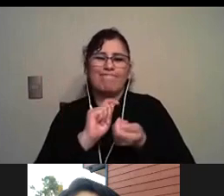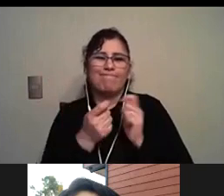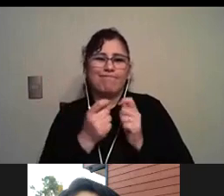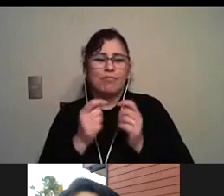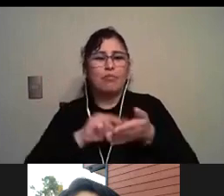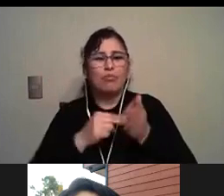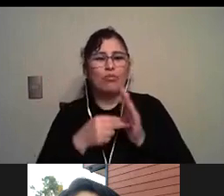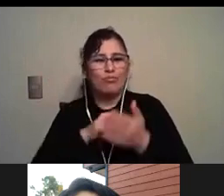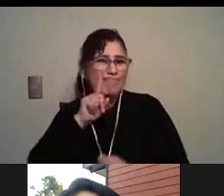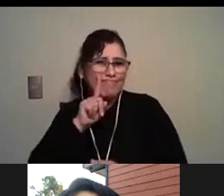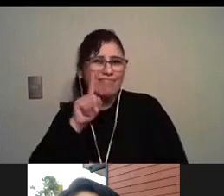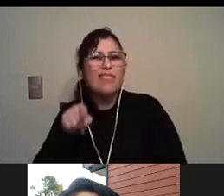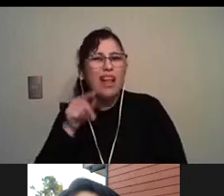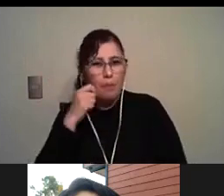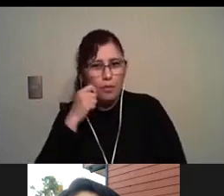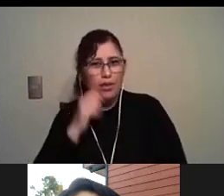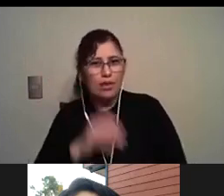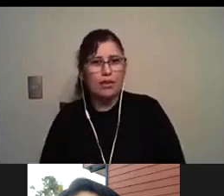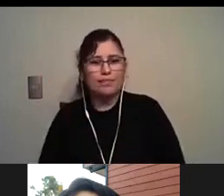no me acuerdo, pero voy a...